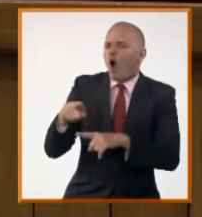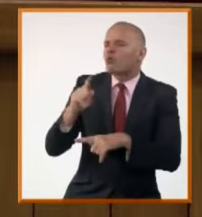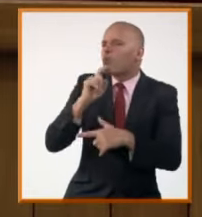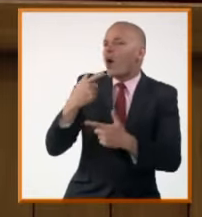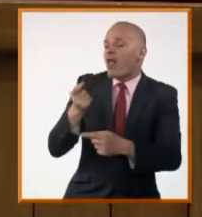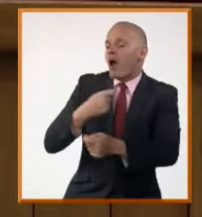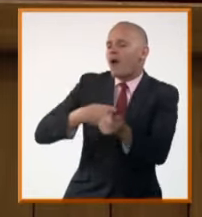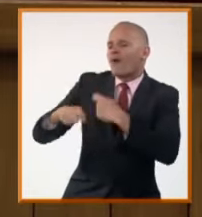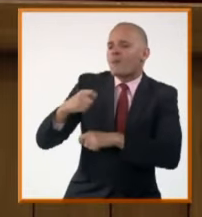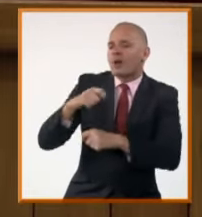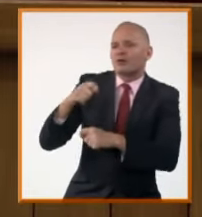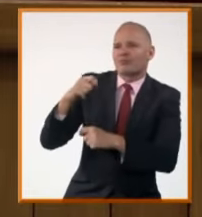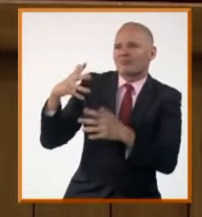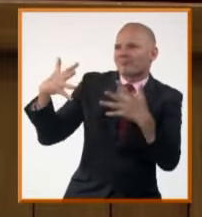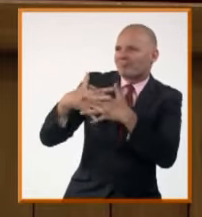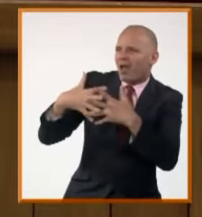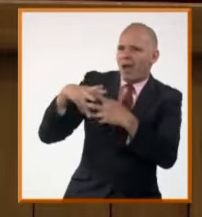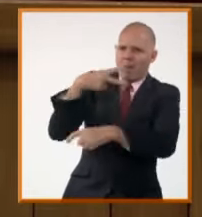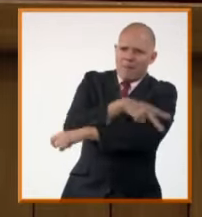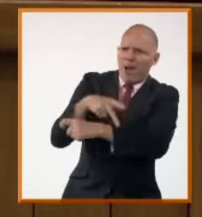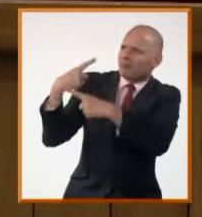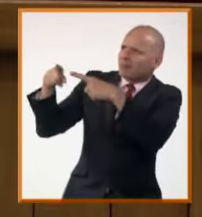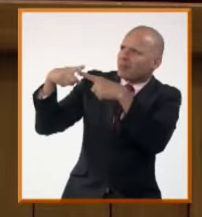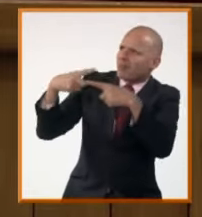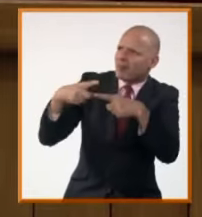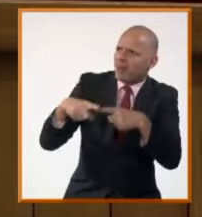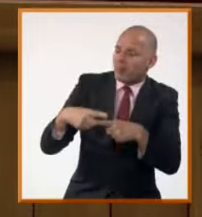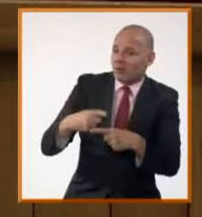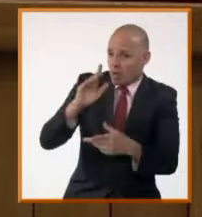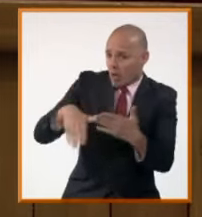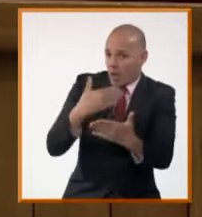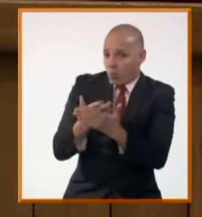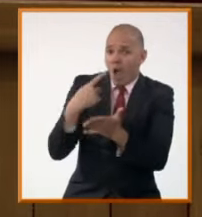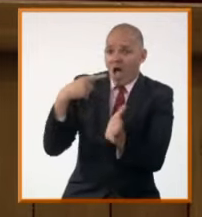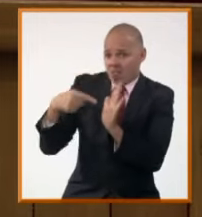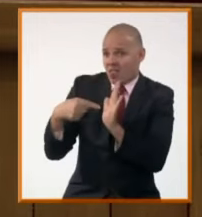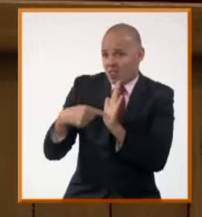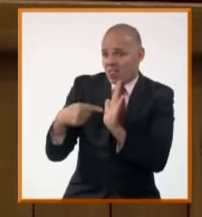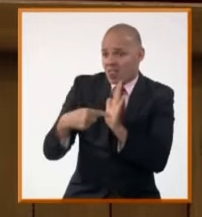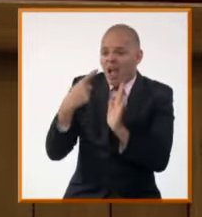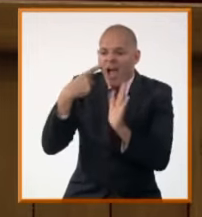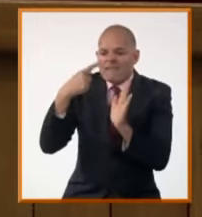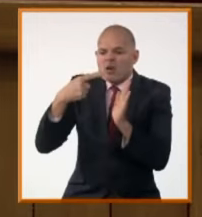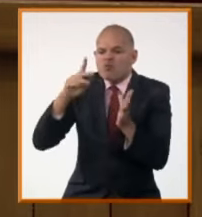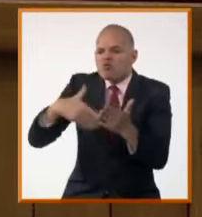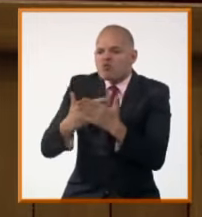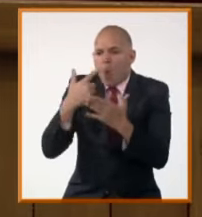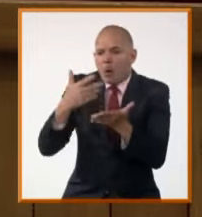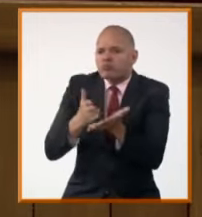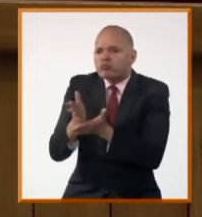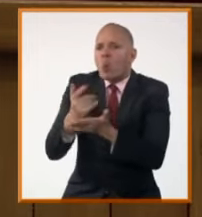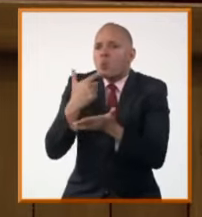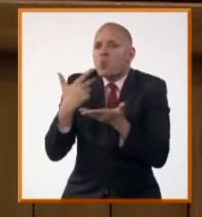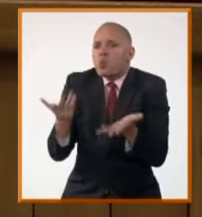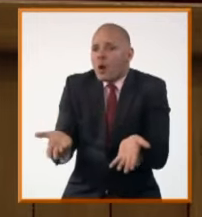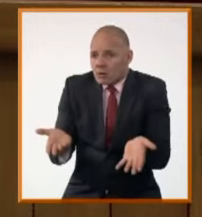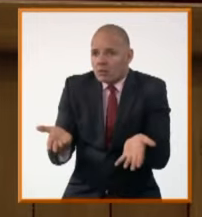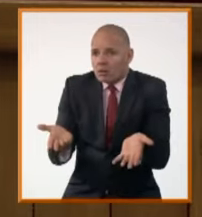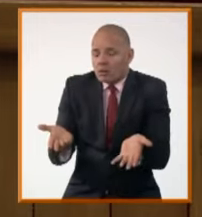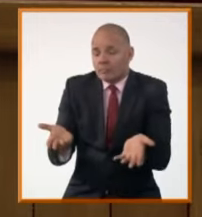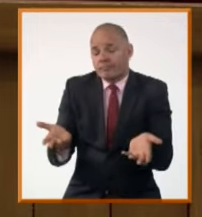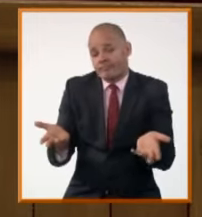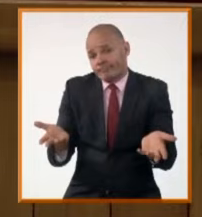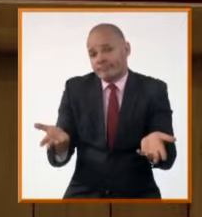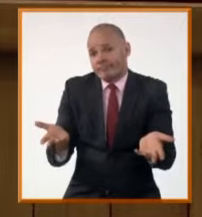de profundización y propuestas concretas para rectificar políticas que no nos han permitido